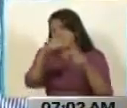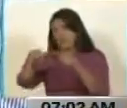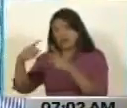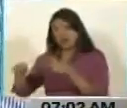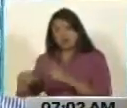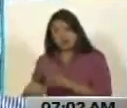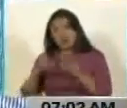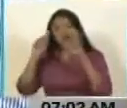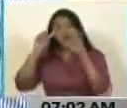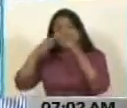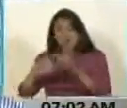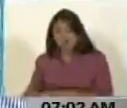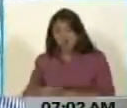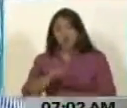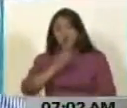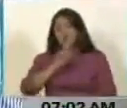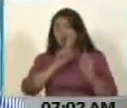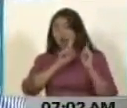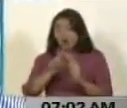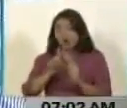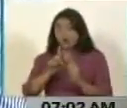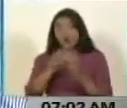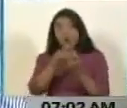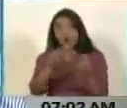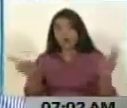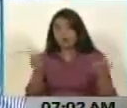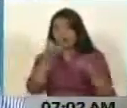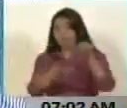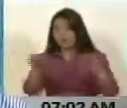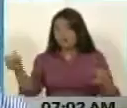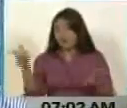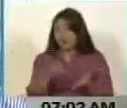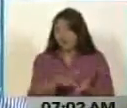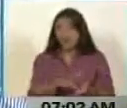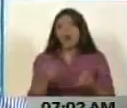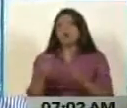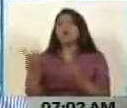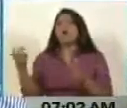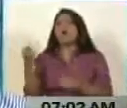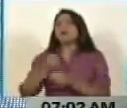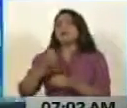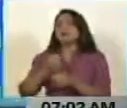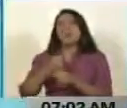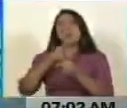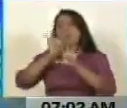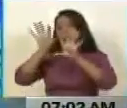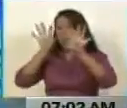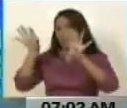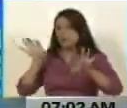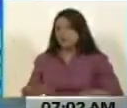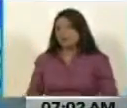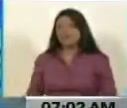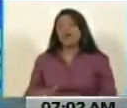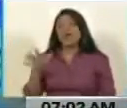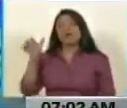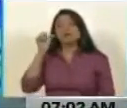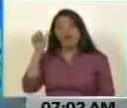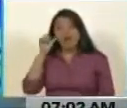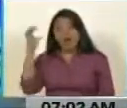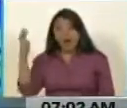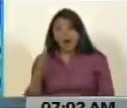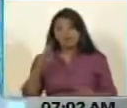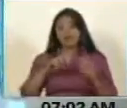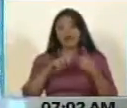haciendo un total de 11 citas diarias por la cantidad de gente que está participando. ¿Cuáles son los programadores que vienen al país? ¿De qué continente? Bueno, vienen de Asia,